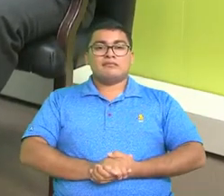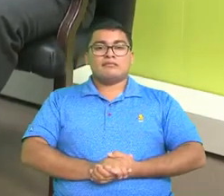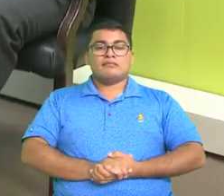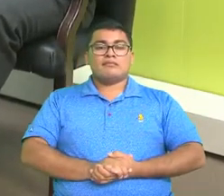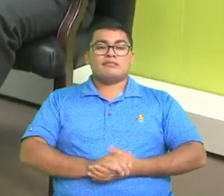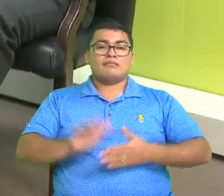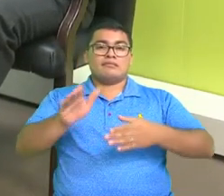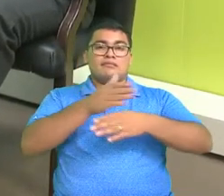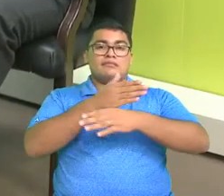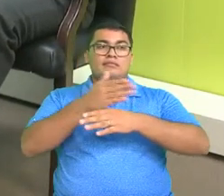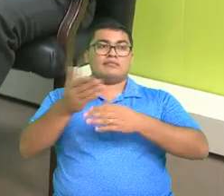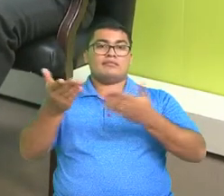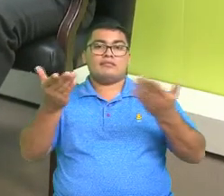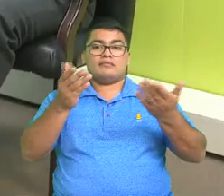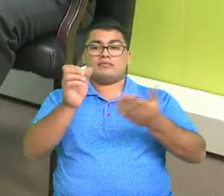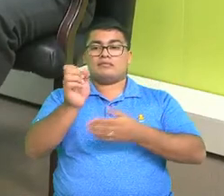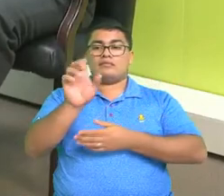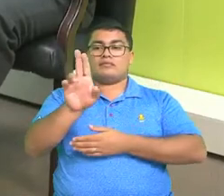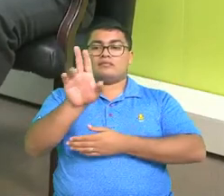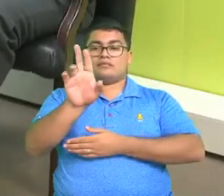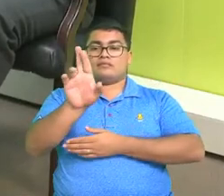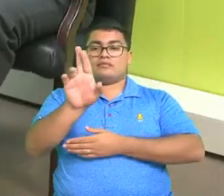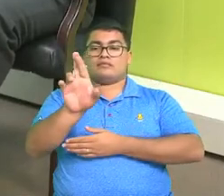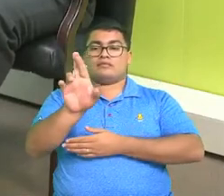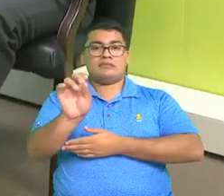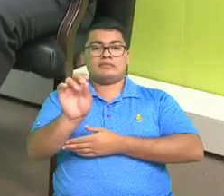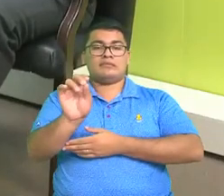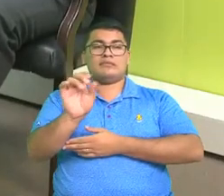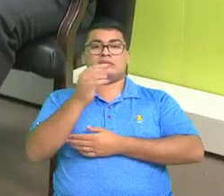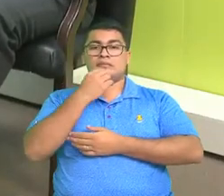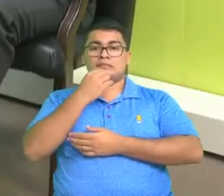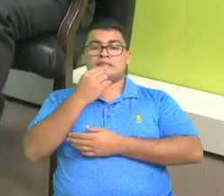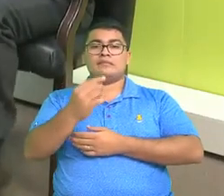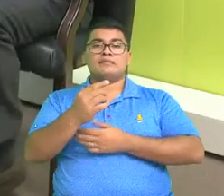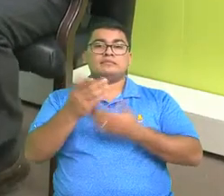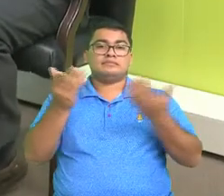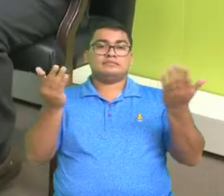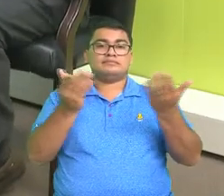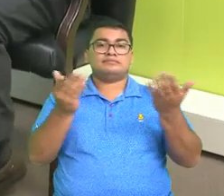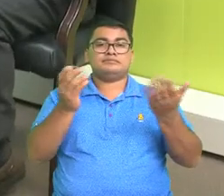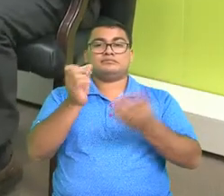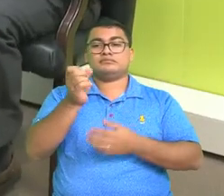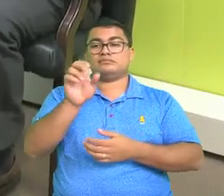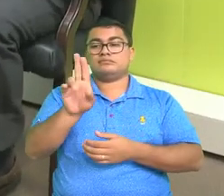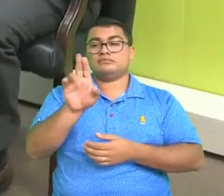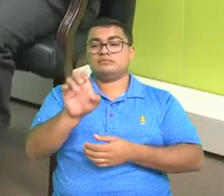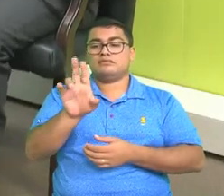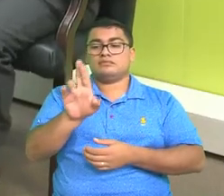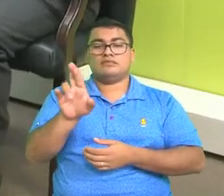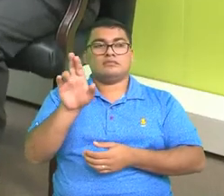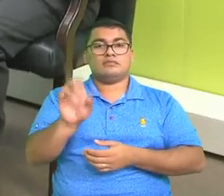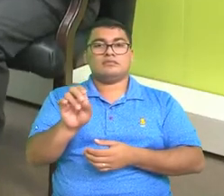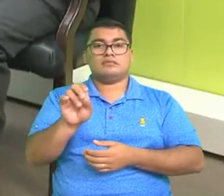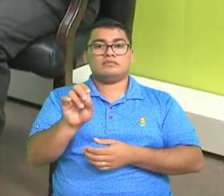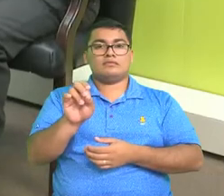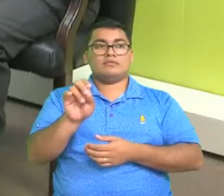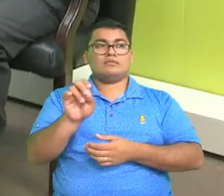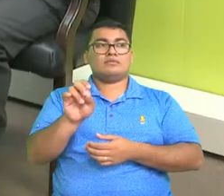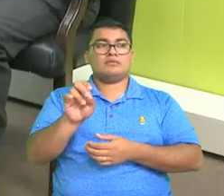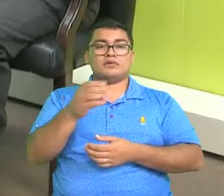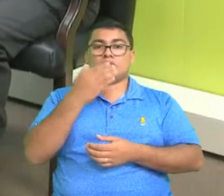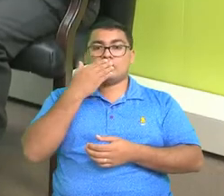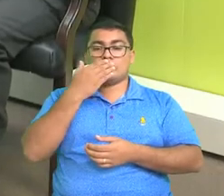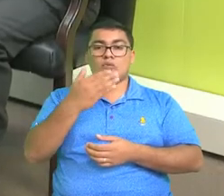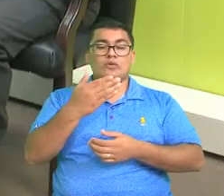Hay una diferencia entre un suero, y yo creo que lo que ustedes lo dicen, el suero que en realidad va a reponer